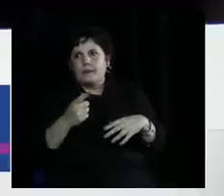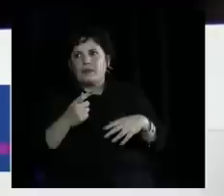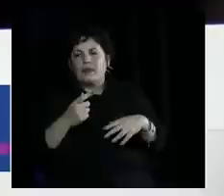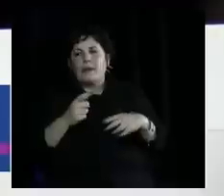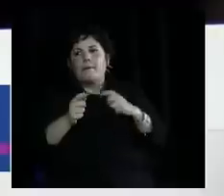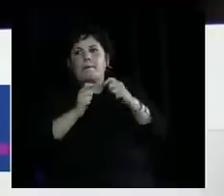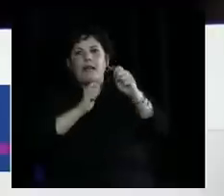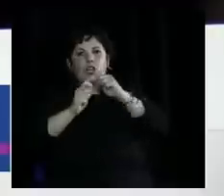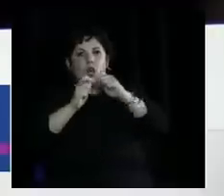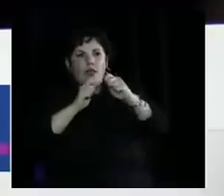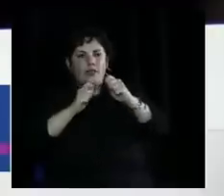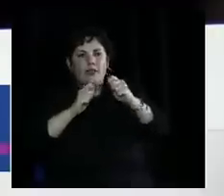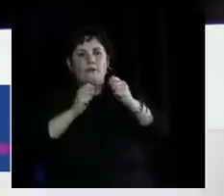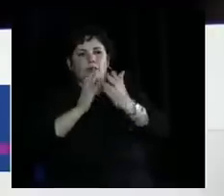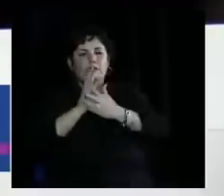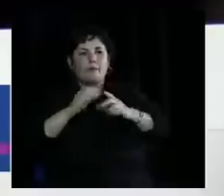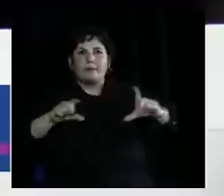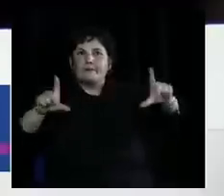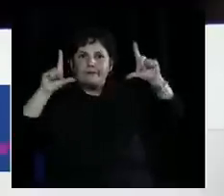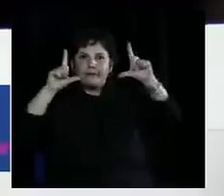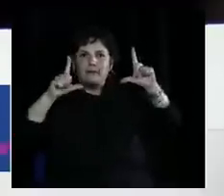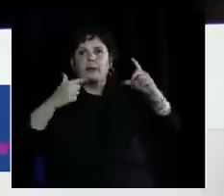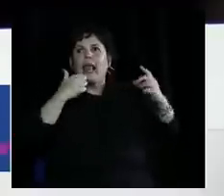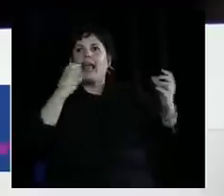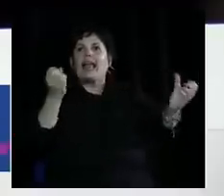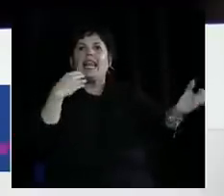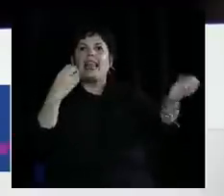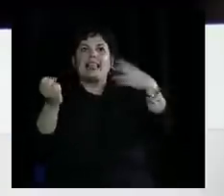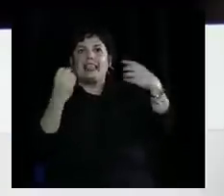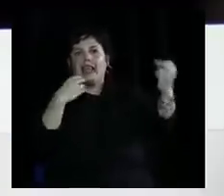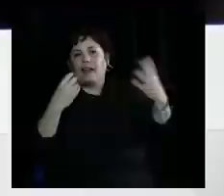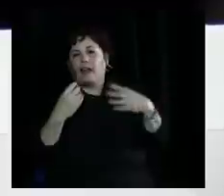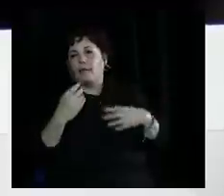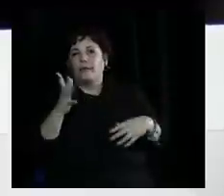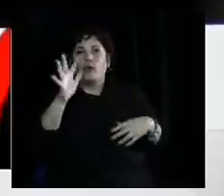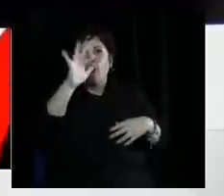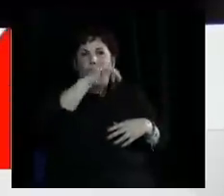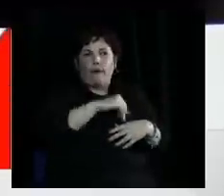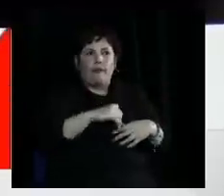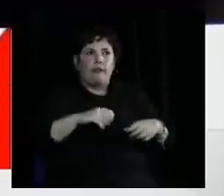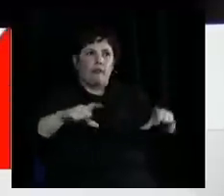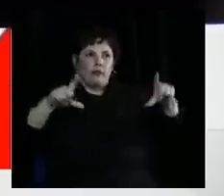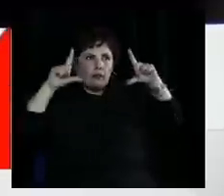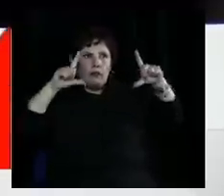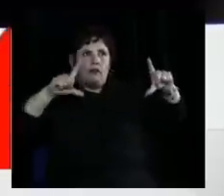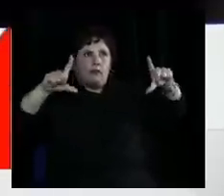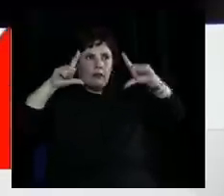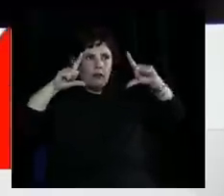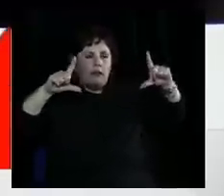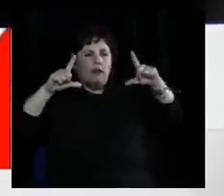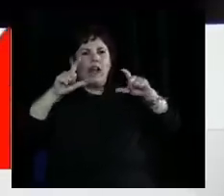el periodismo está expuesto a la crítica, porque todos los días se expone a la opinión pública,